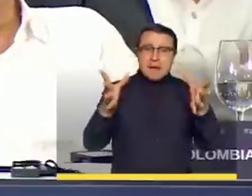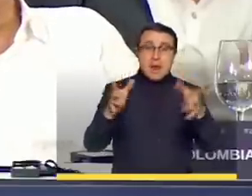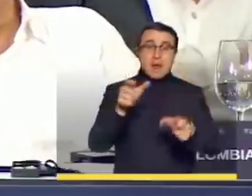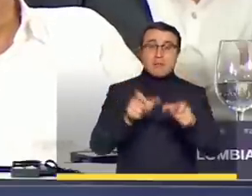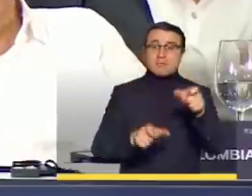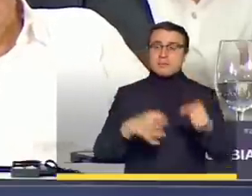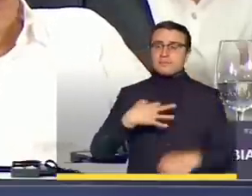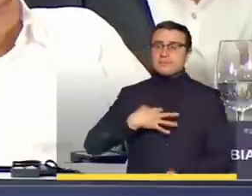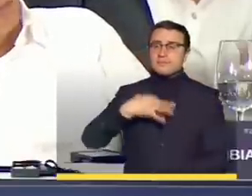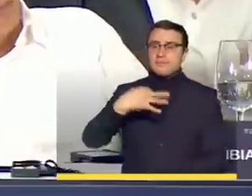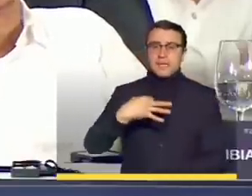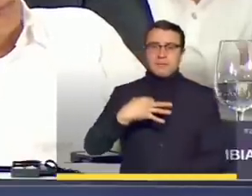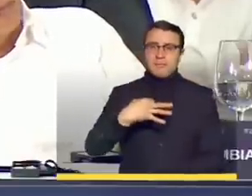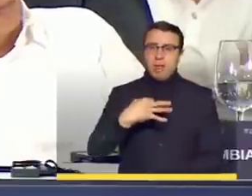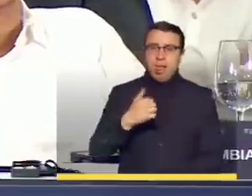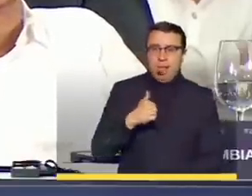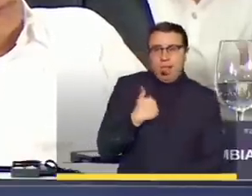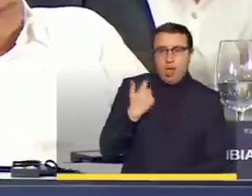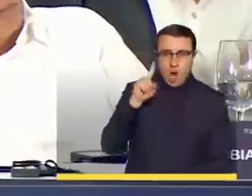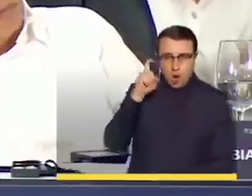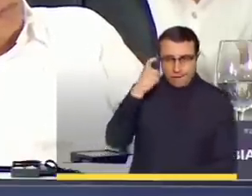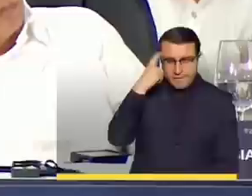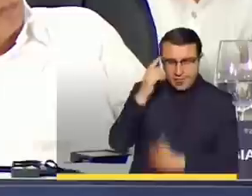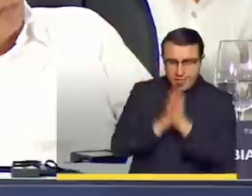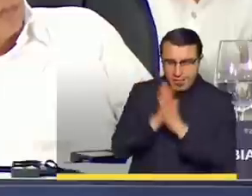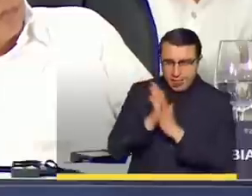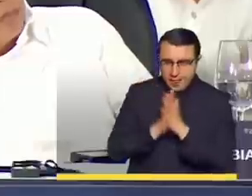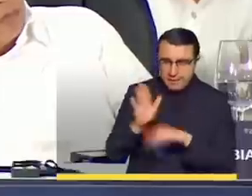deshonestidad de sus gobernantes